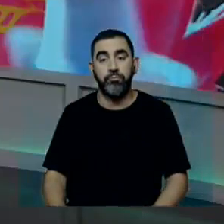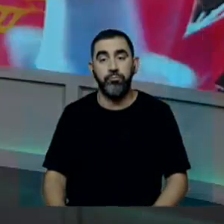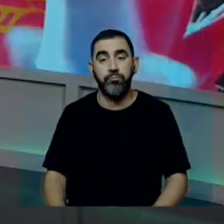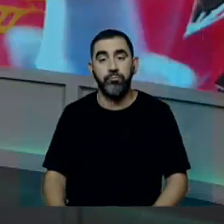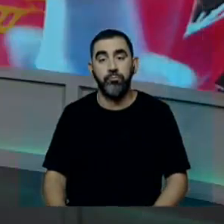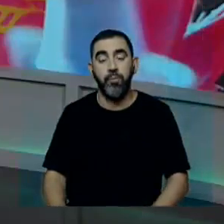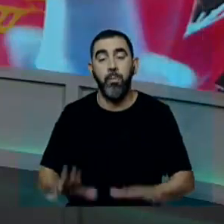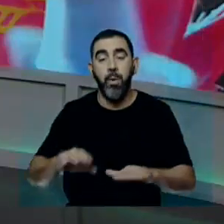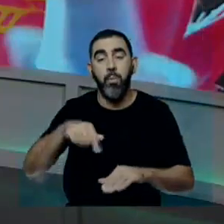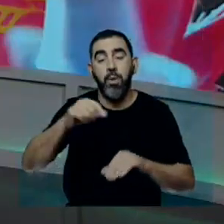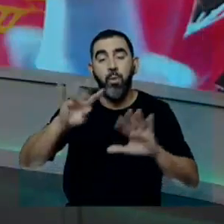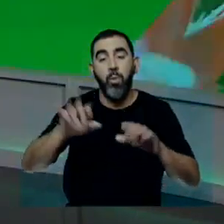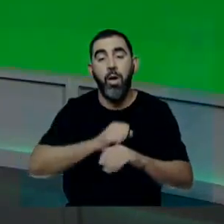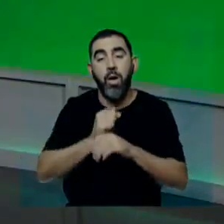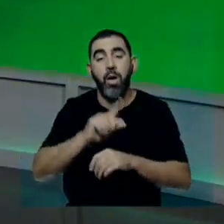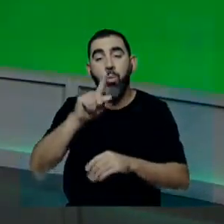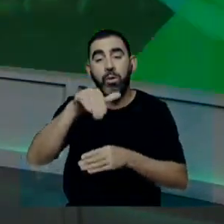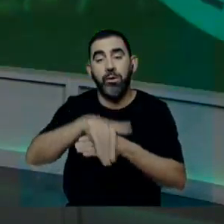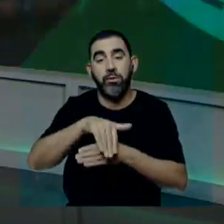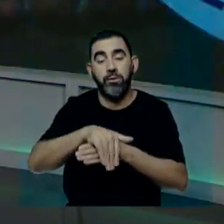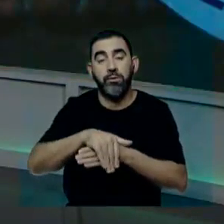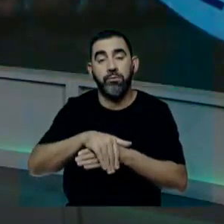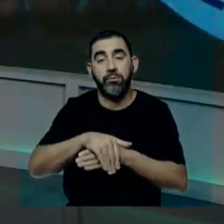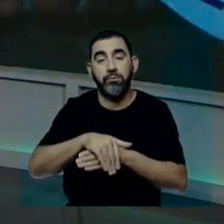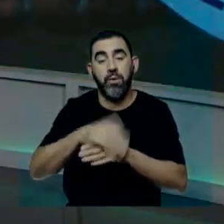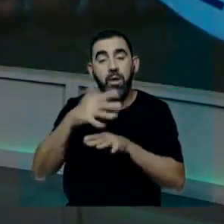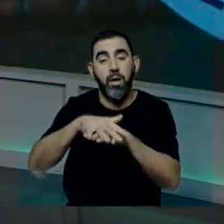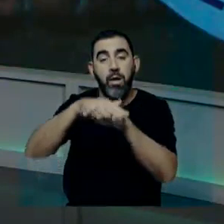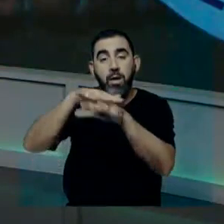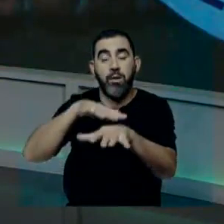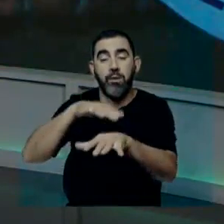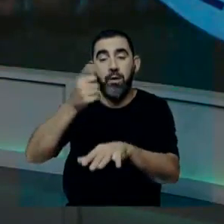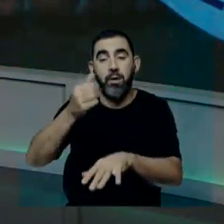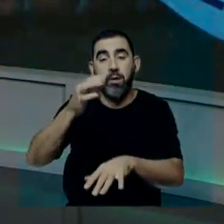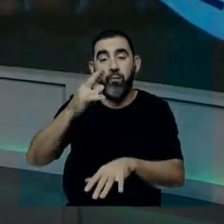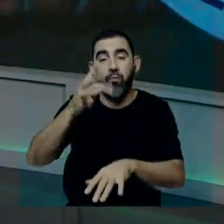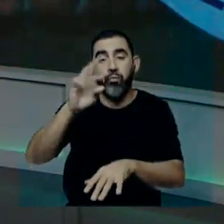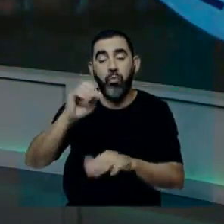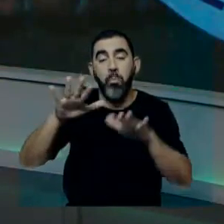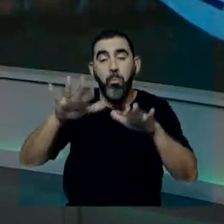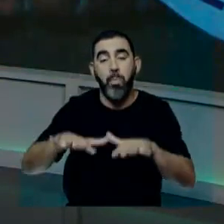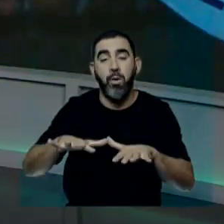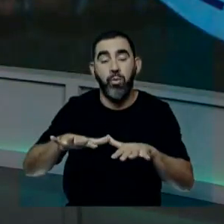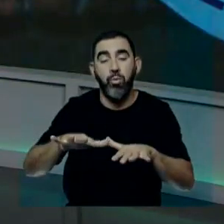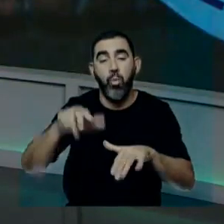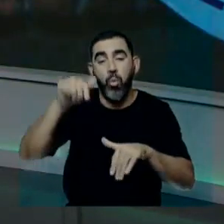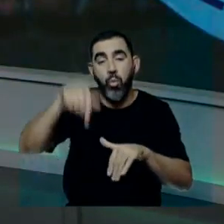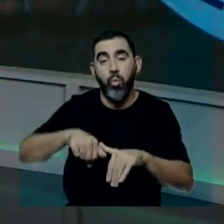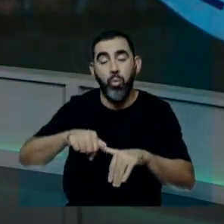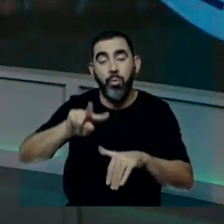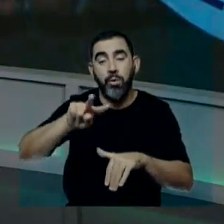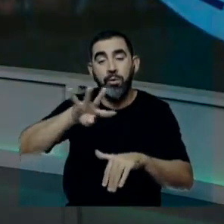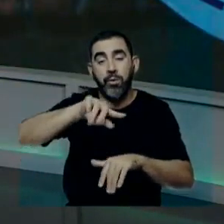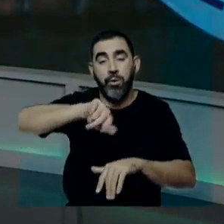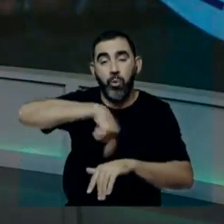Este paro será mañana de 9 a 13, como decíamos. Y les contamos ahora que la Asamblea de AFUTU decidió extender el paro previsto para hoy por